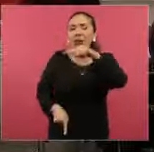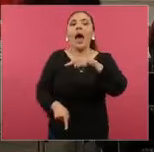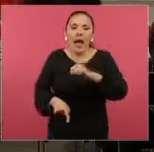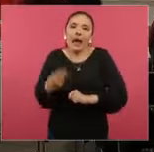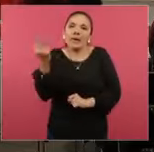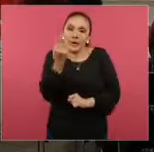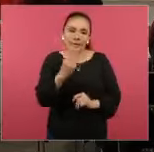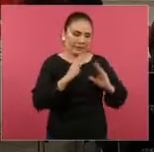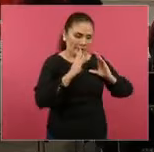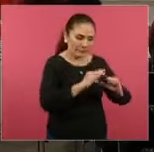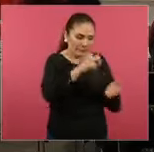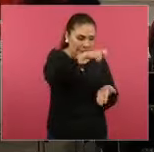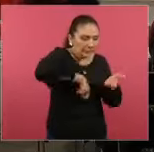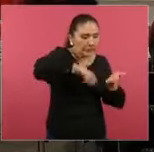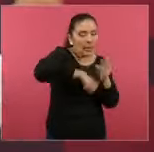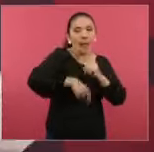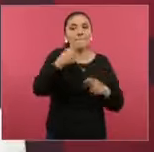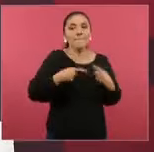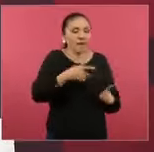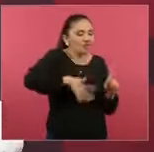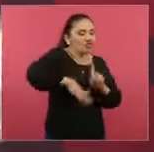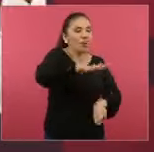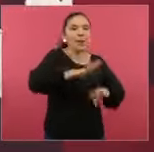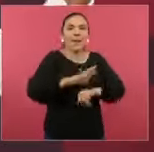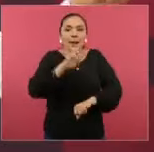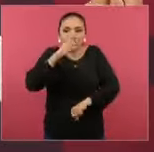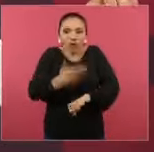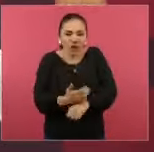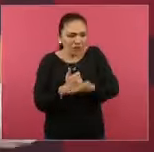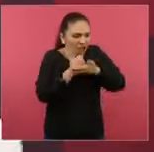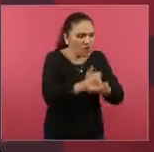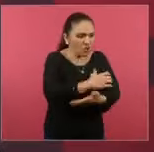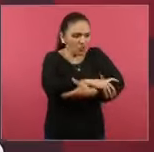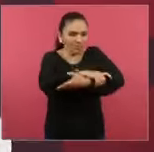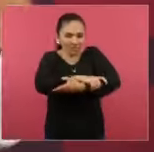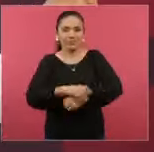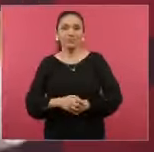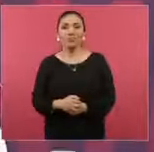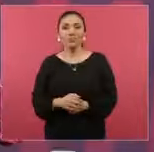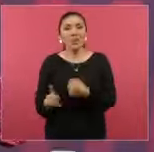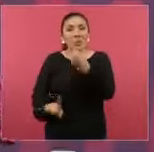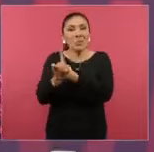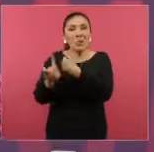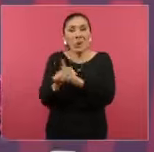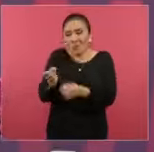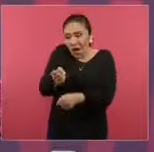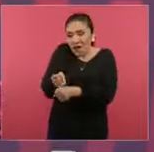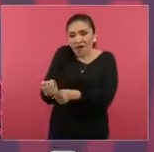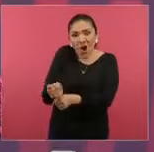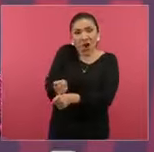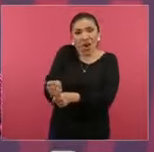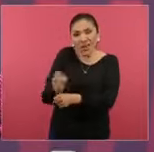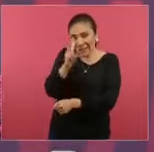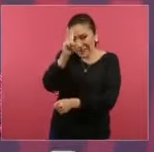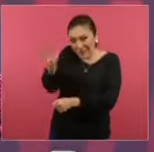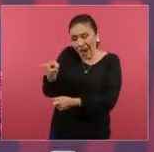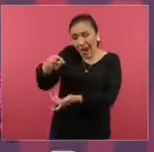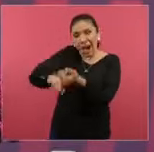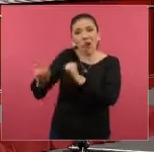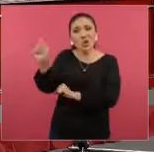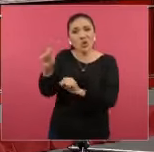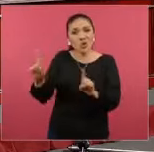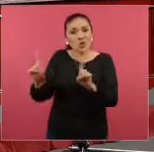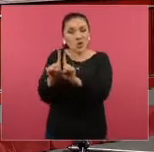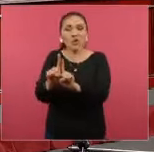al otro, personas solidarias para evitar eso. Tenemos el problema de la violencia en el noviazgo, necesitamos platicar con